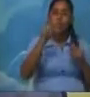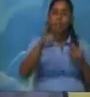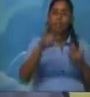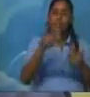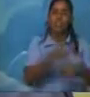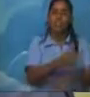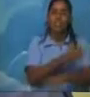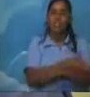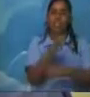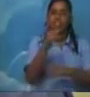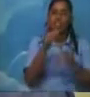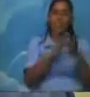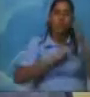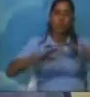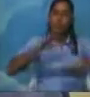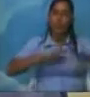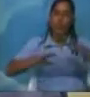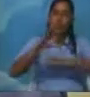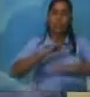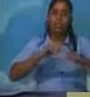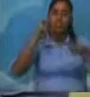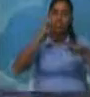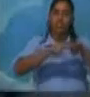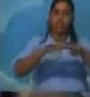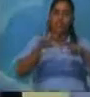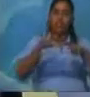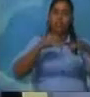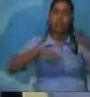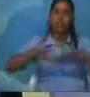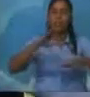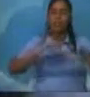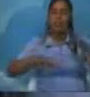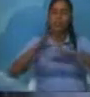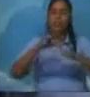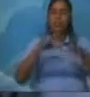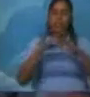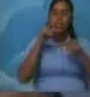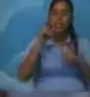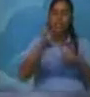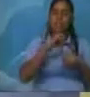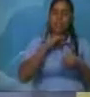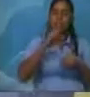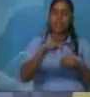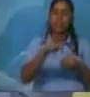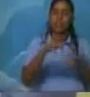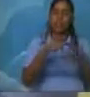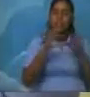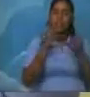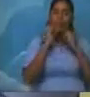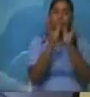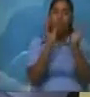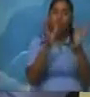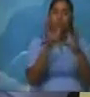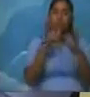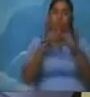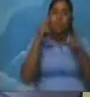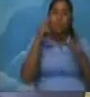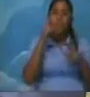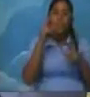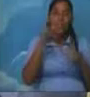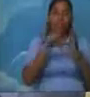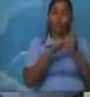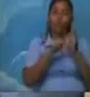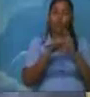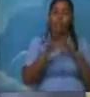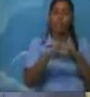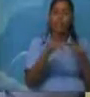la pasaba jugando puro dominó sentado jugando dominó matando la doble cena ese que está ahí ese era brujo Mira Dónde está entonces la gente se